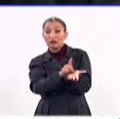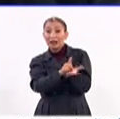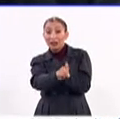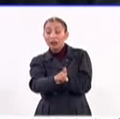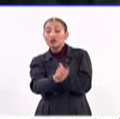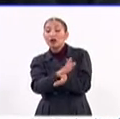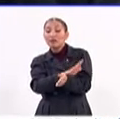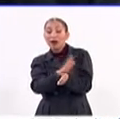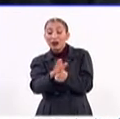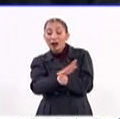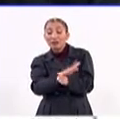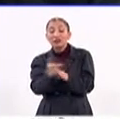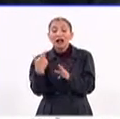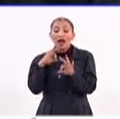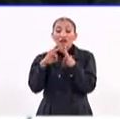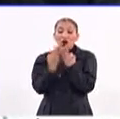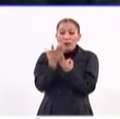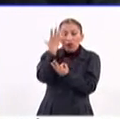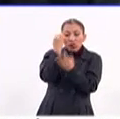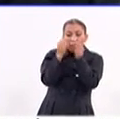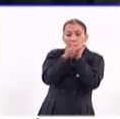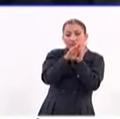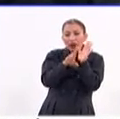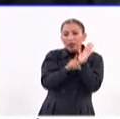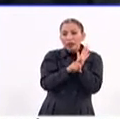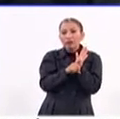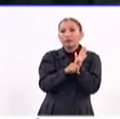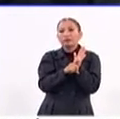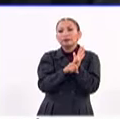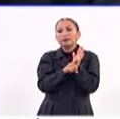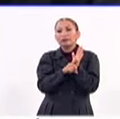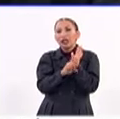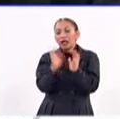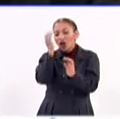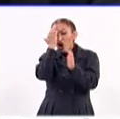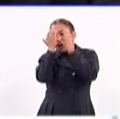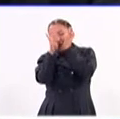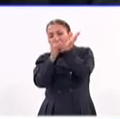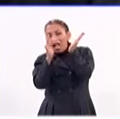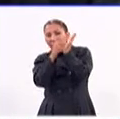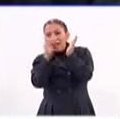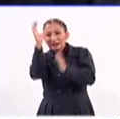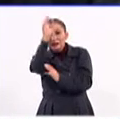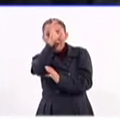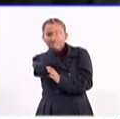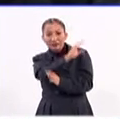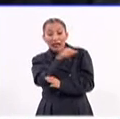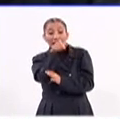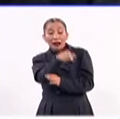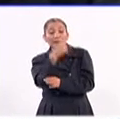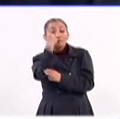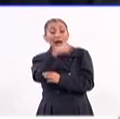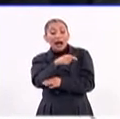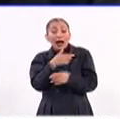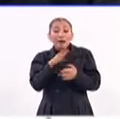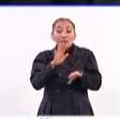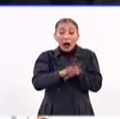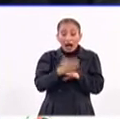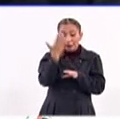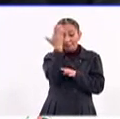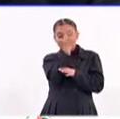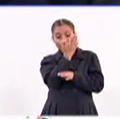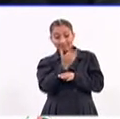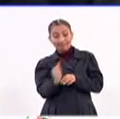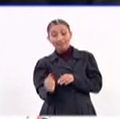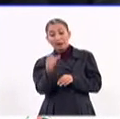a beneficiarse del método científico y del conocimiento científico, sea para dar mayor